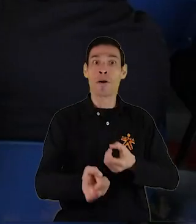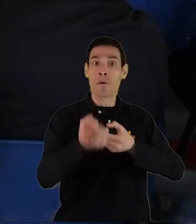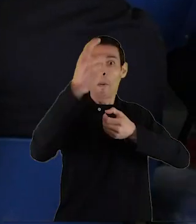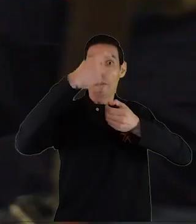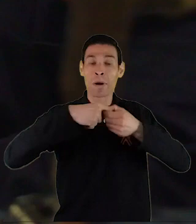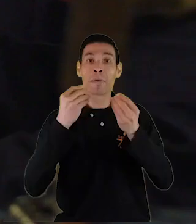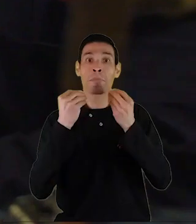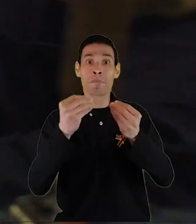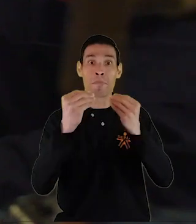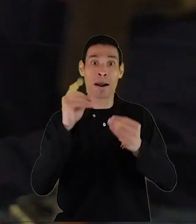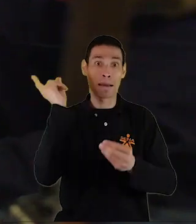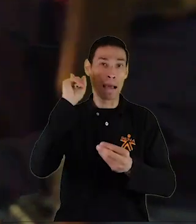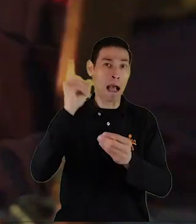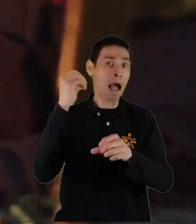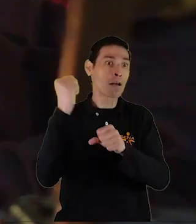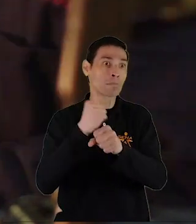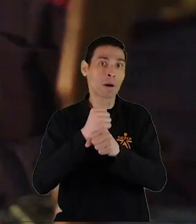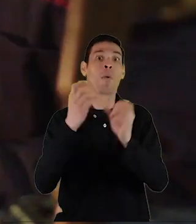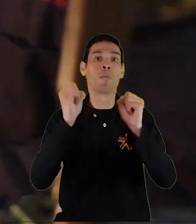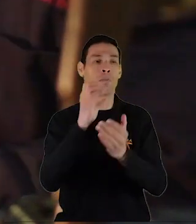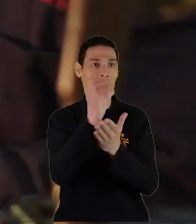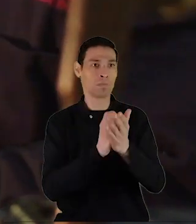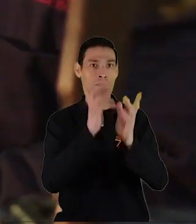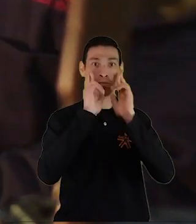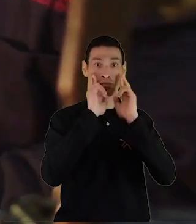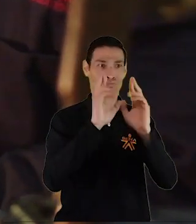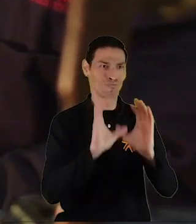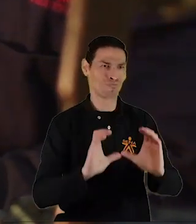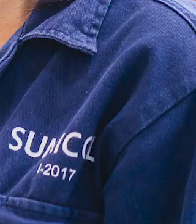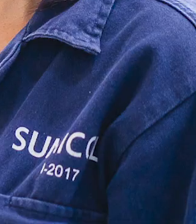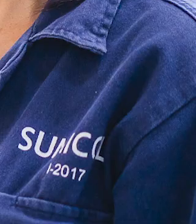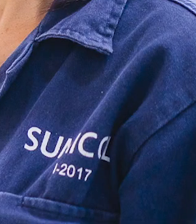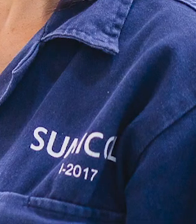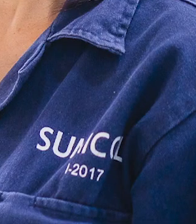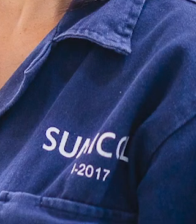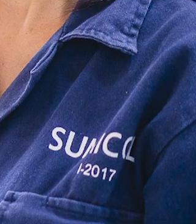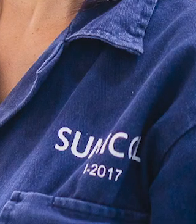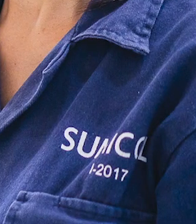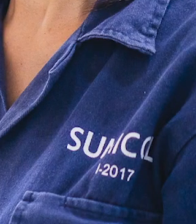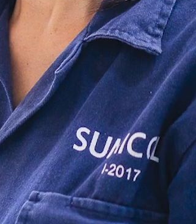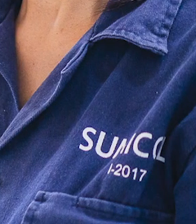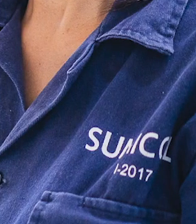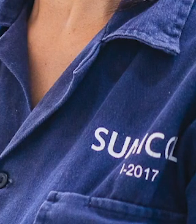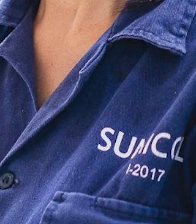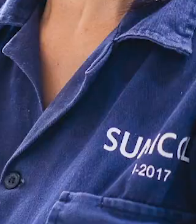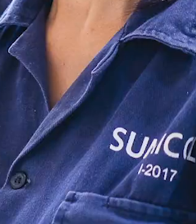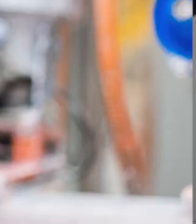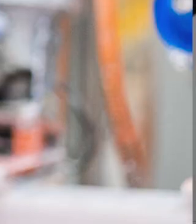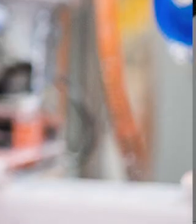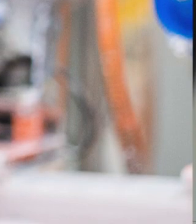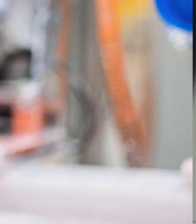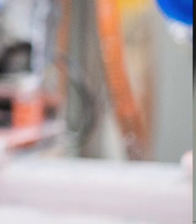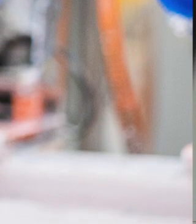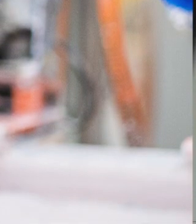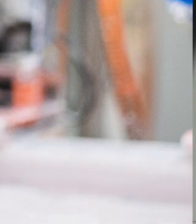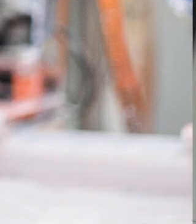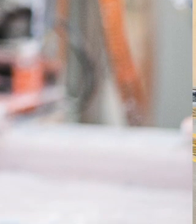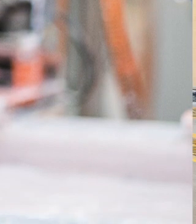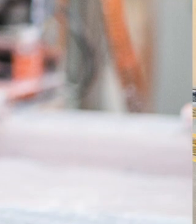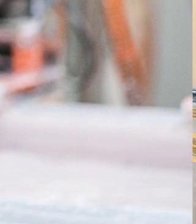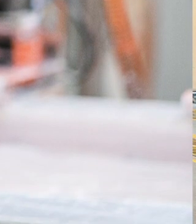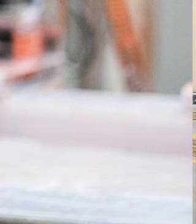obra, conductores, entre otros, podrán acceder a formación para fortalecer sus habilidades y certificar sus conocimientos